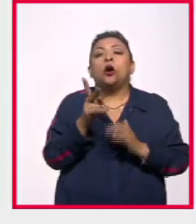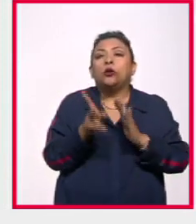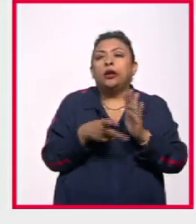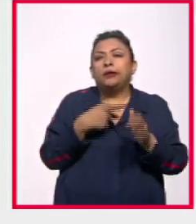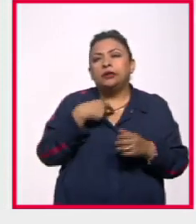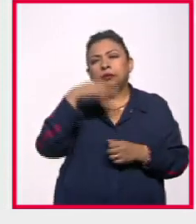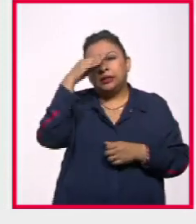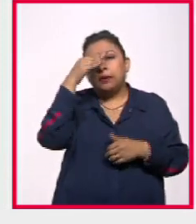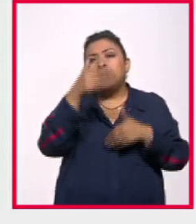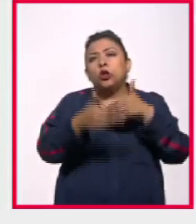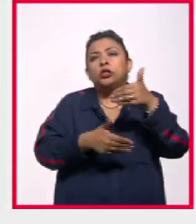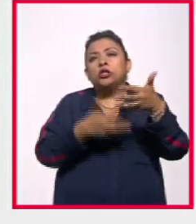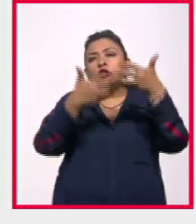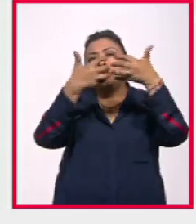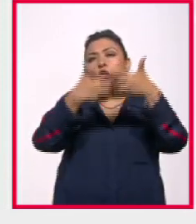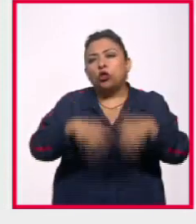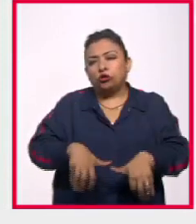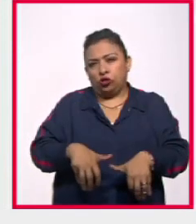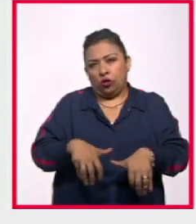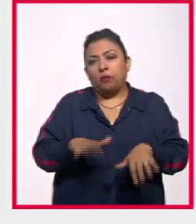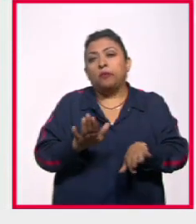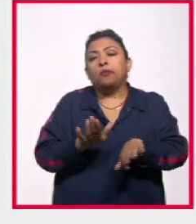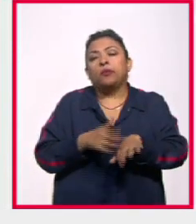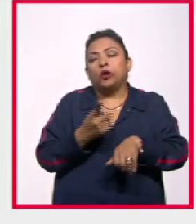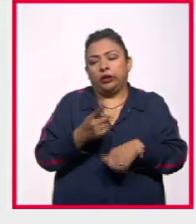reconsiderar los procesos productivos, porque